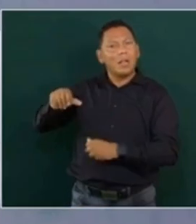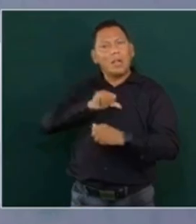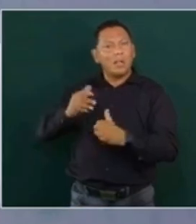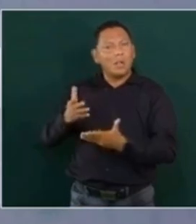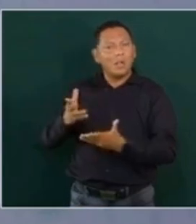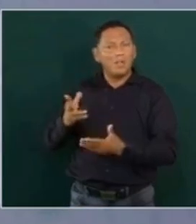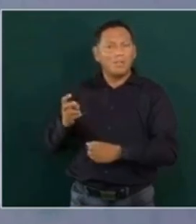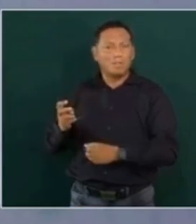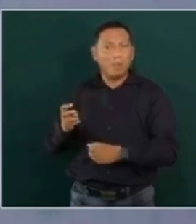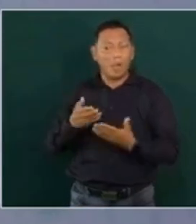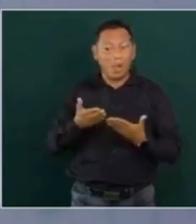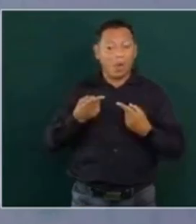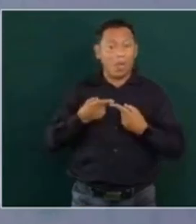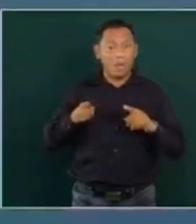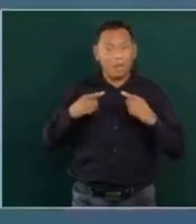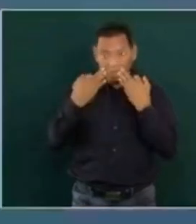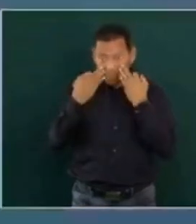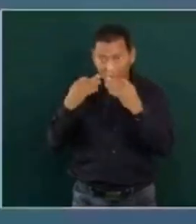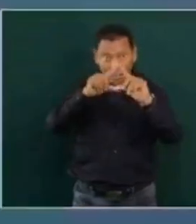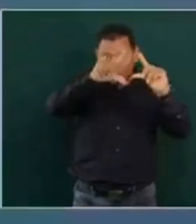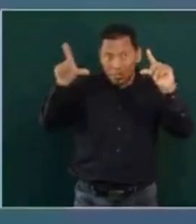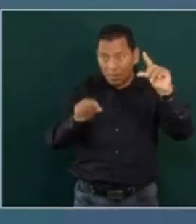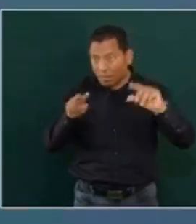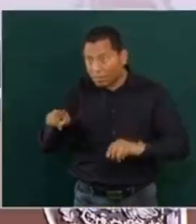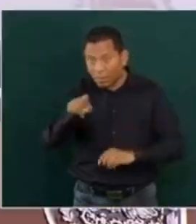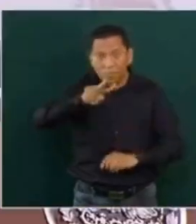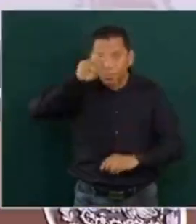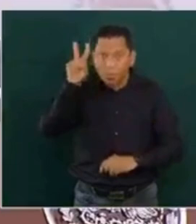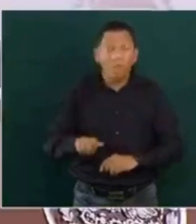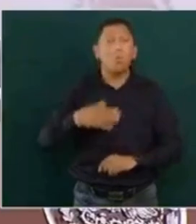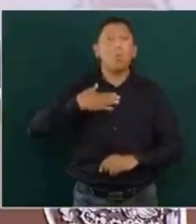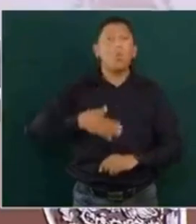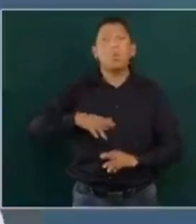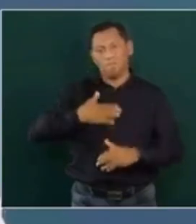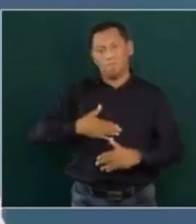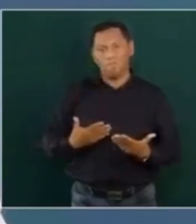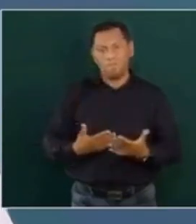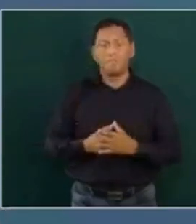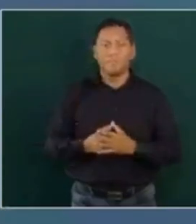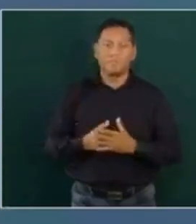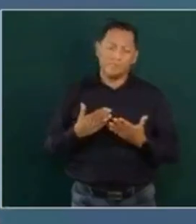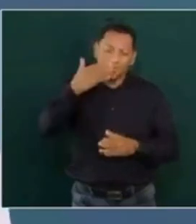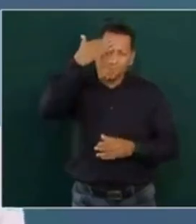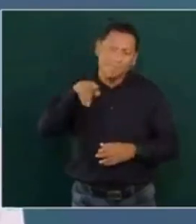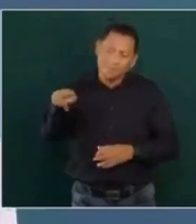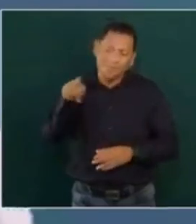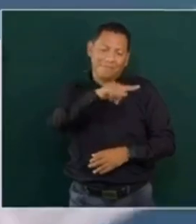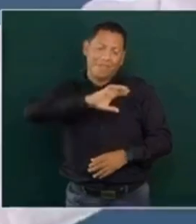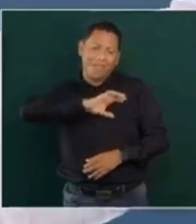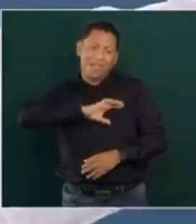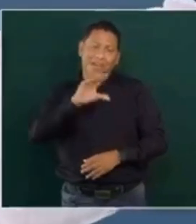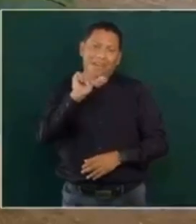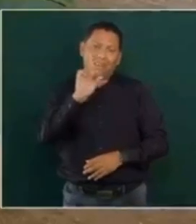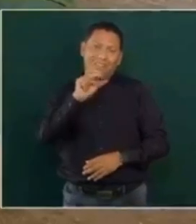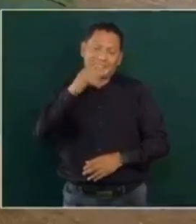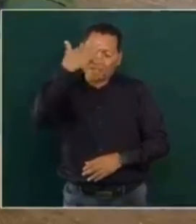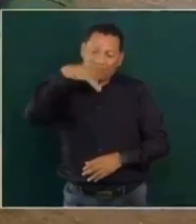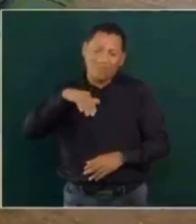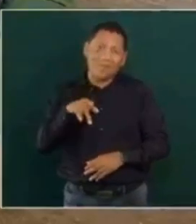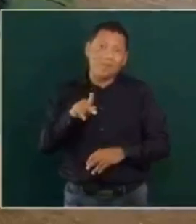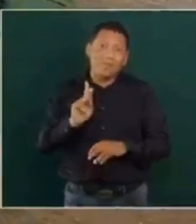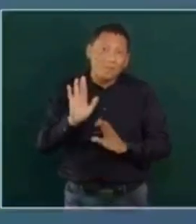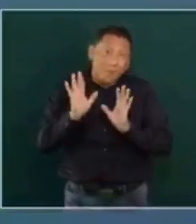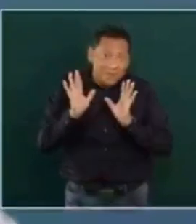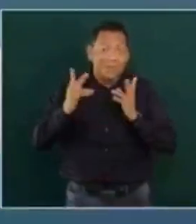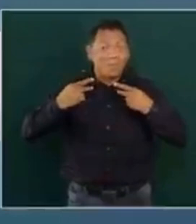Y lo que se está llevando a la práctica en México es una auténtica, una verdadera democracia, que es el gobierno del pueblo. Entonces ya sé que quieres mucho a Adán, pero va a ser